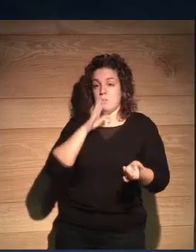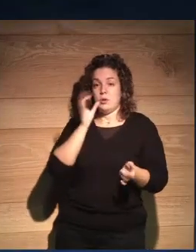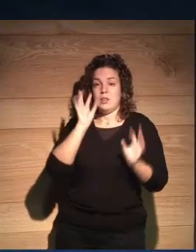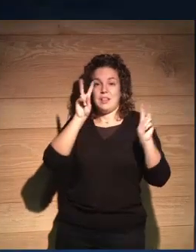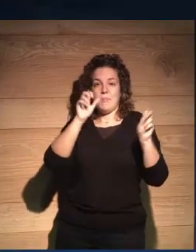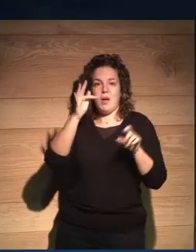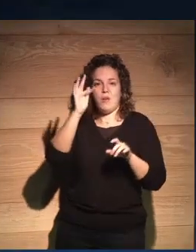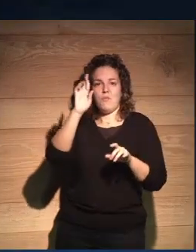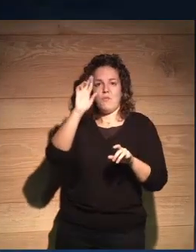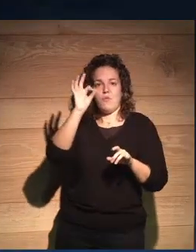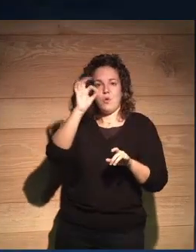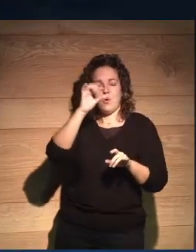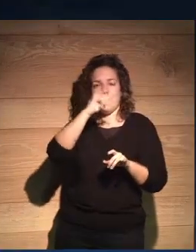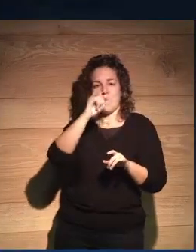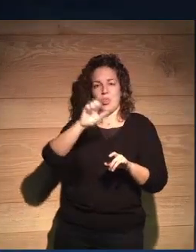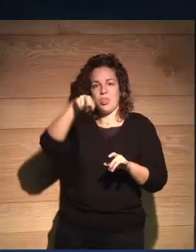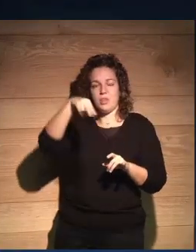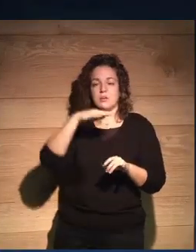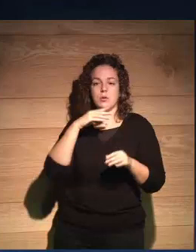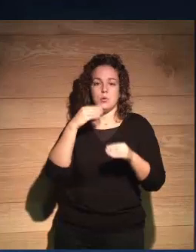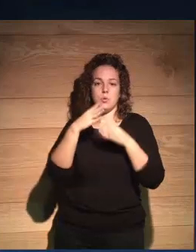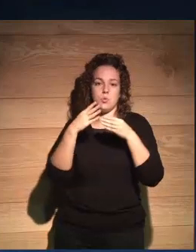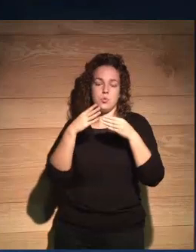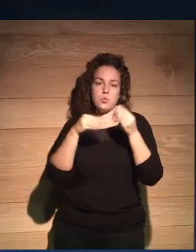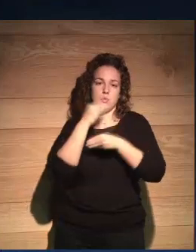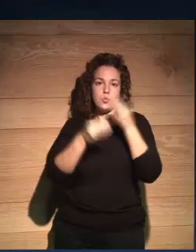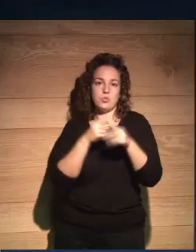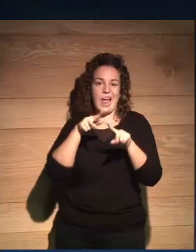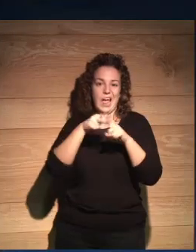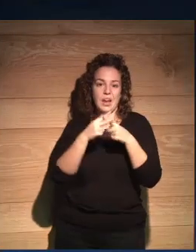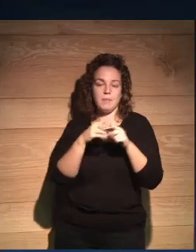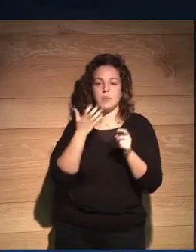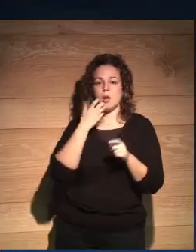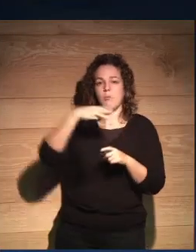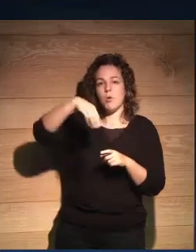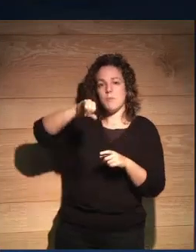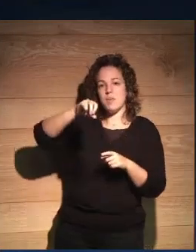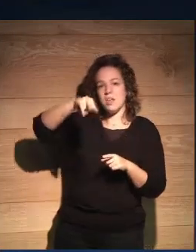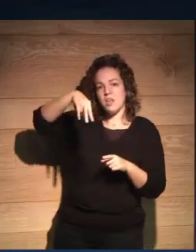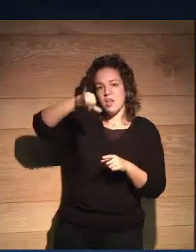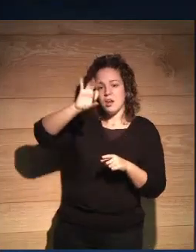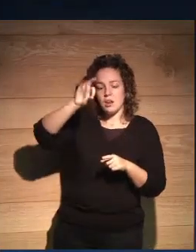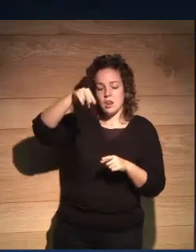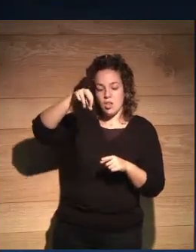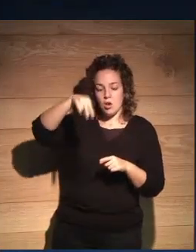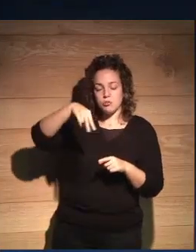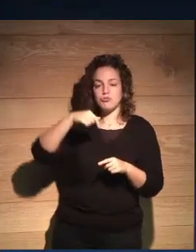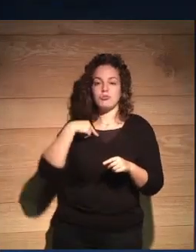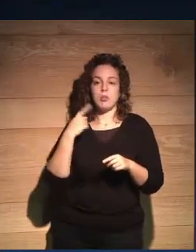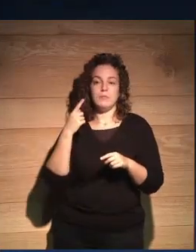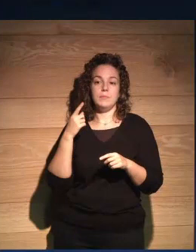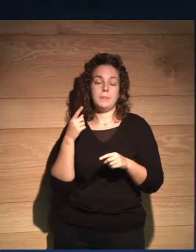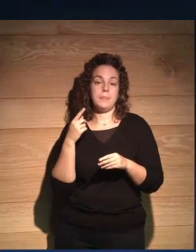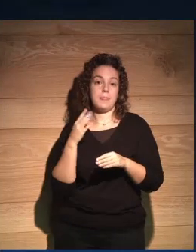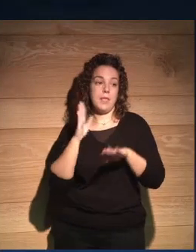Frozen es utilizar como herramienta a determinados, a los Minions, a Frozen, etcétera, para, sin darte